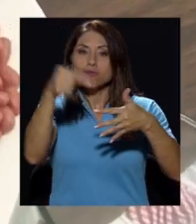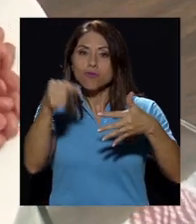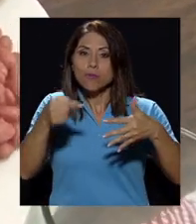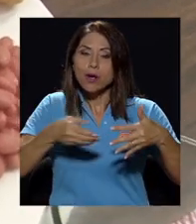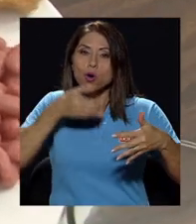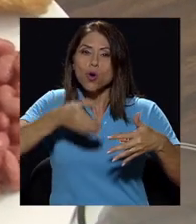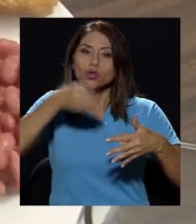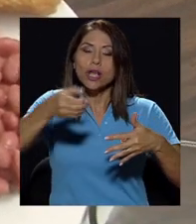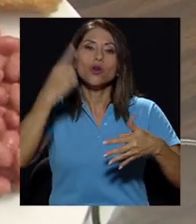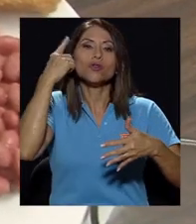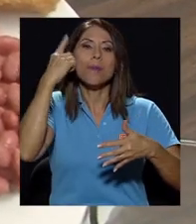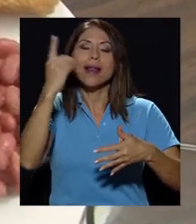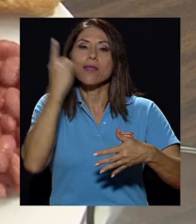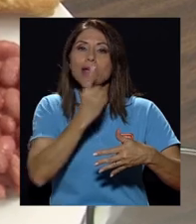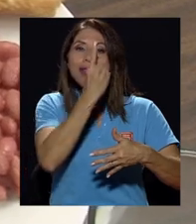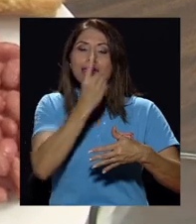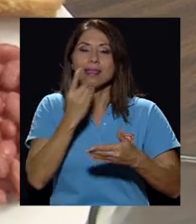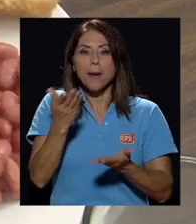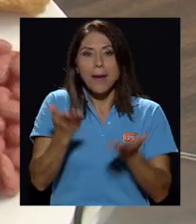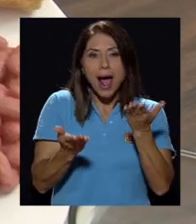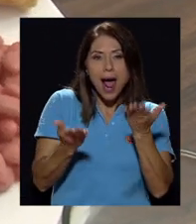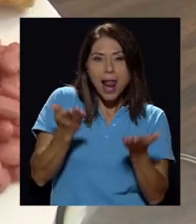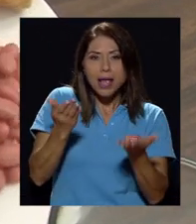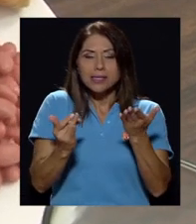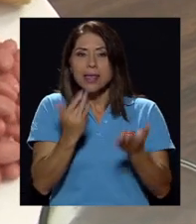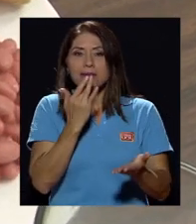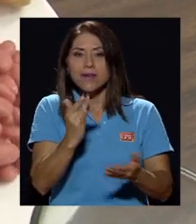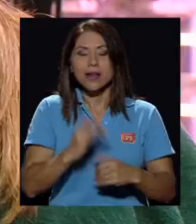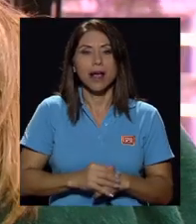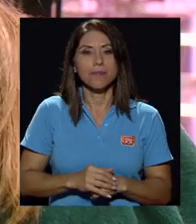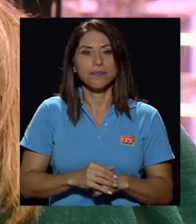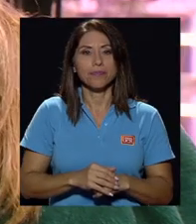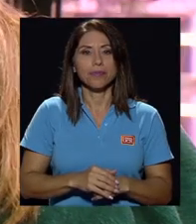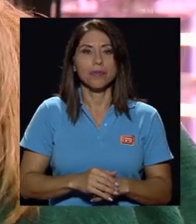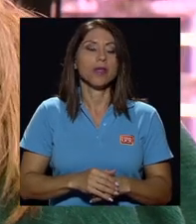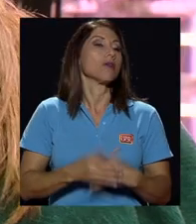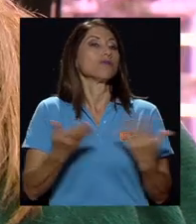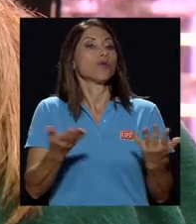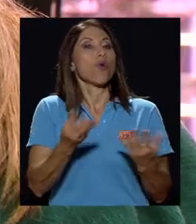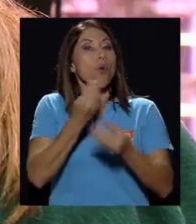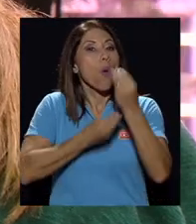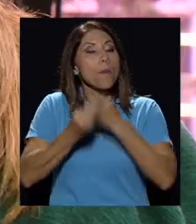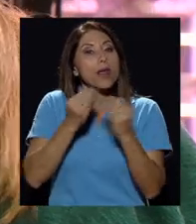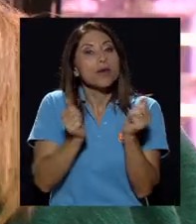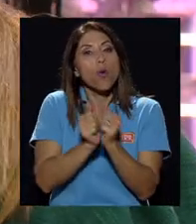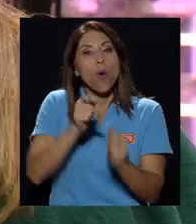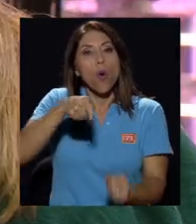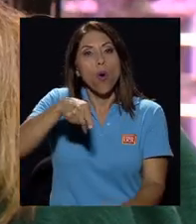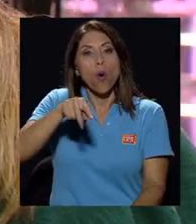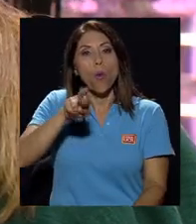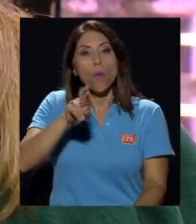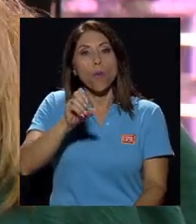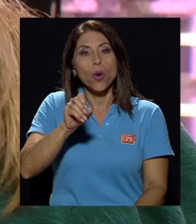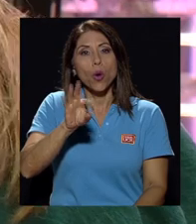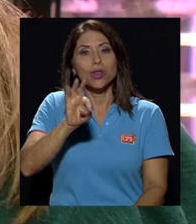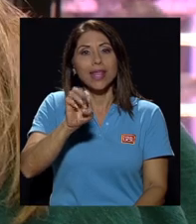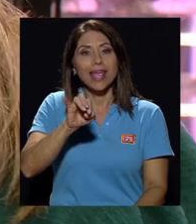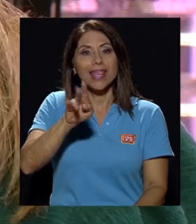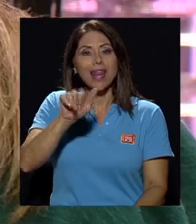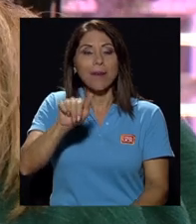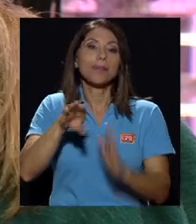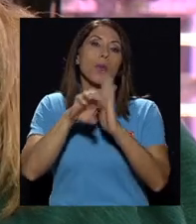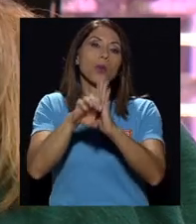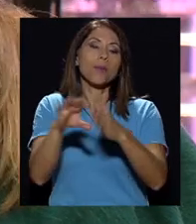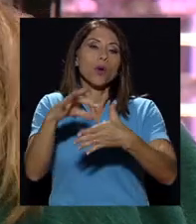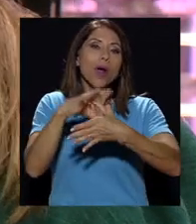para seguir una dieta balanceada y rica. Tomar alimentos fuentes de proteína, como por ejemplo las